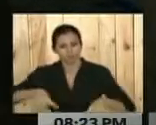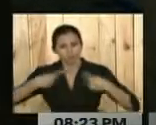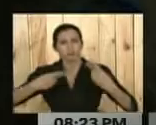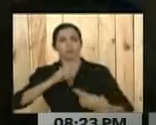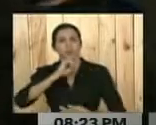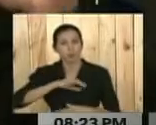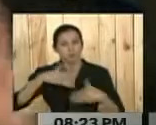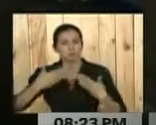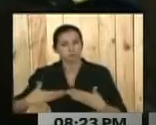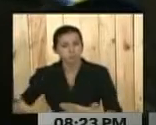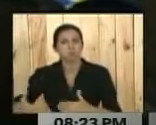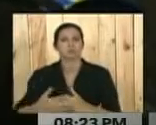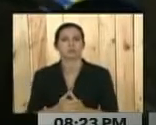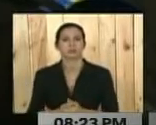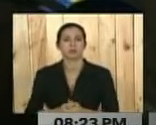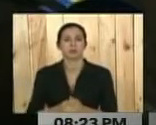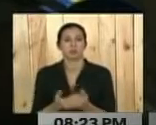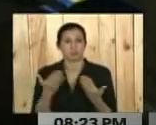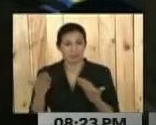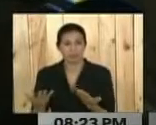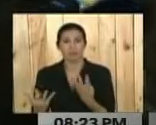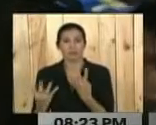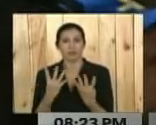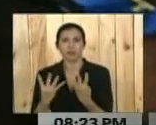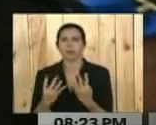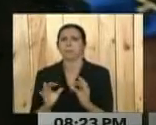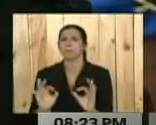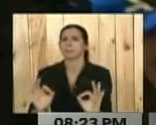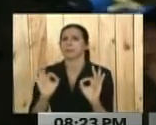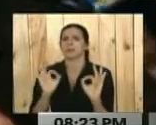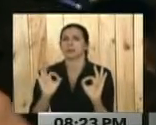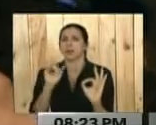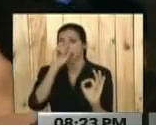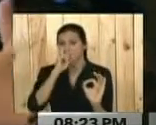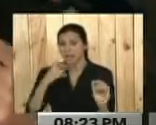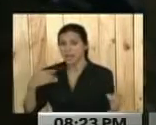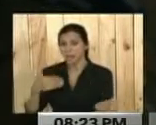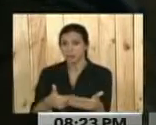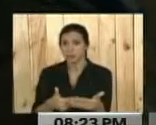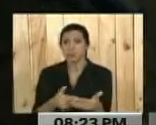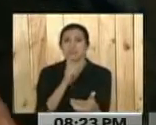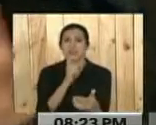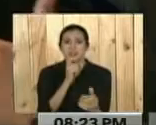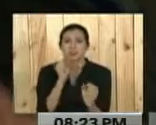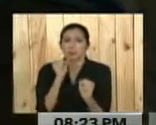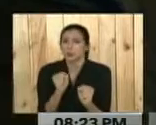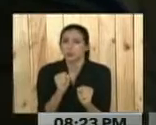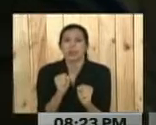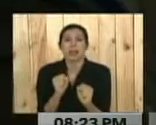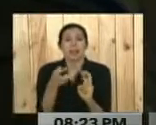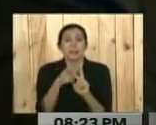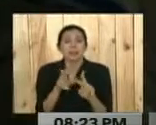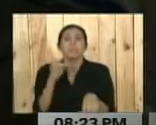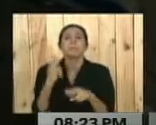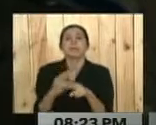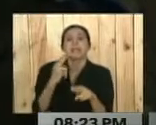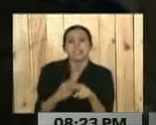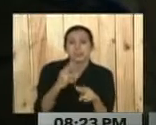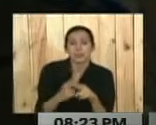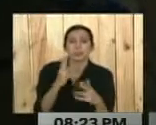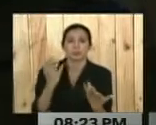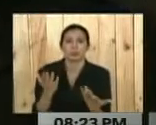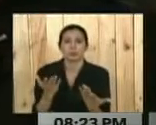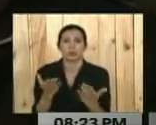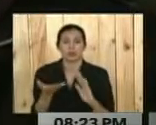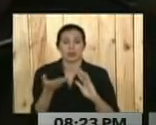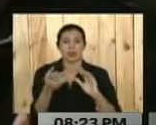que, la corona de todo lo que hemos logrado en un año difícil, donde ha sido asediada la paz, donde ha sido asediada la idea de comunidad